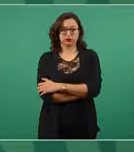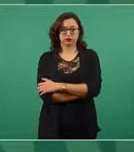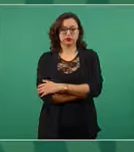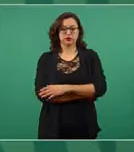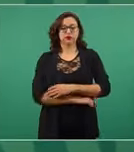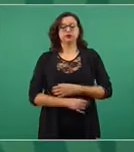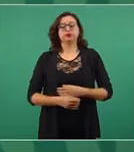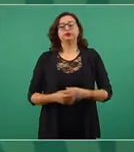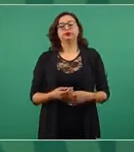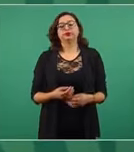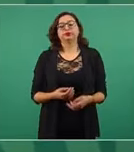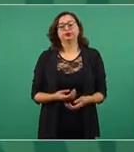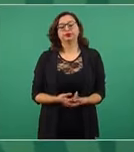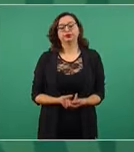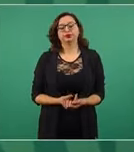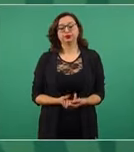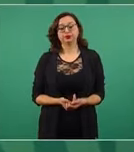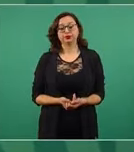de sanidad,